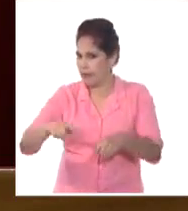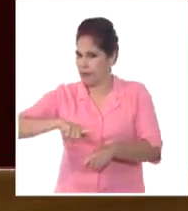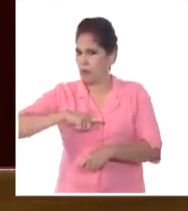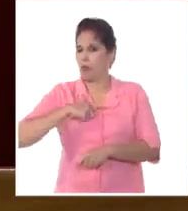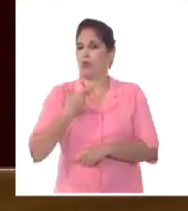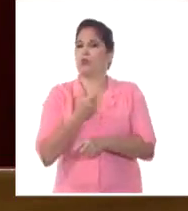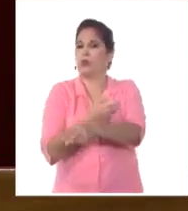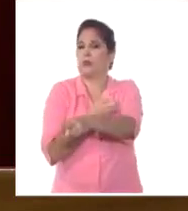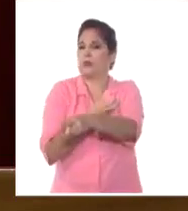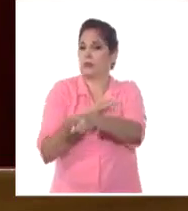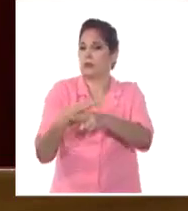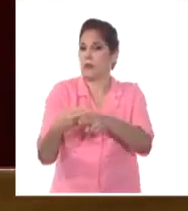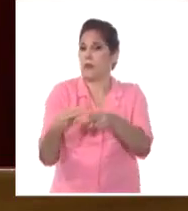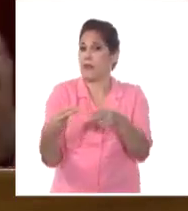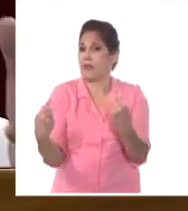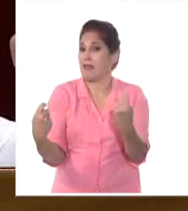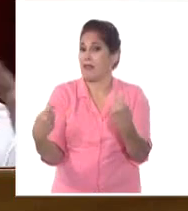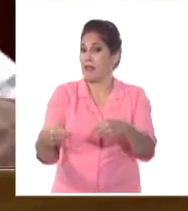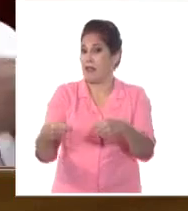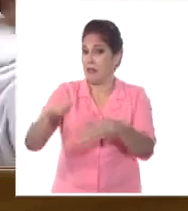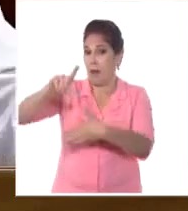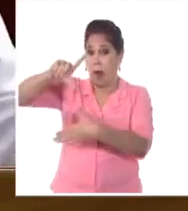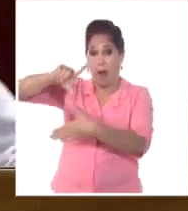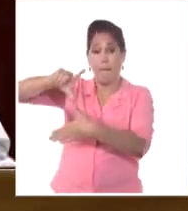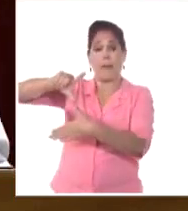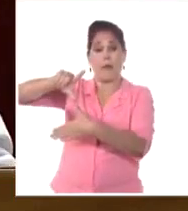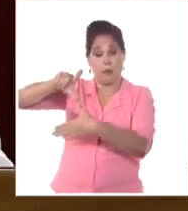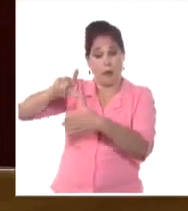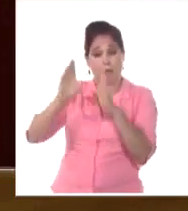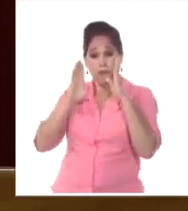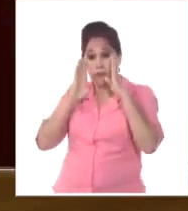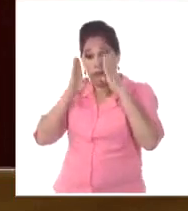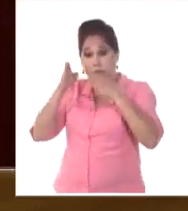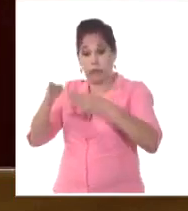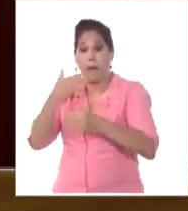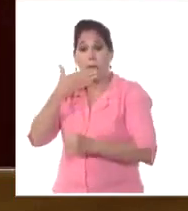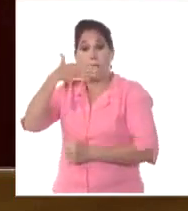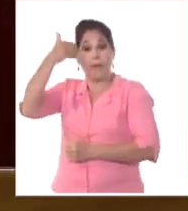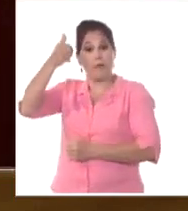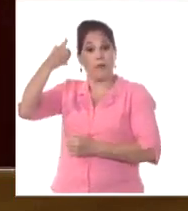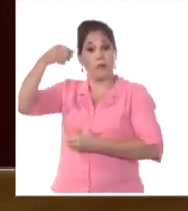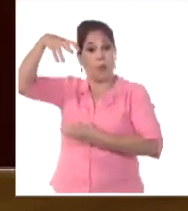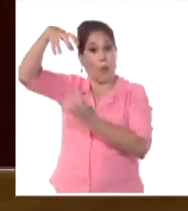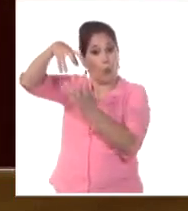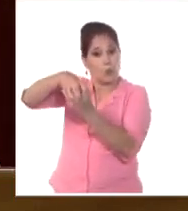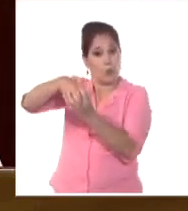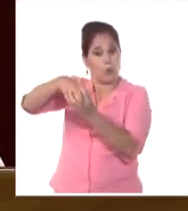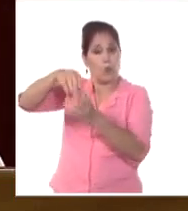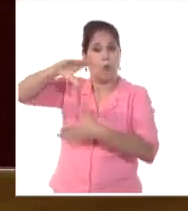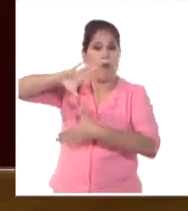y de historia de América se pusiera en función del beneficio mutuo de todos